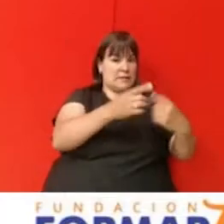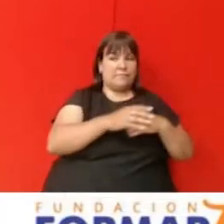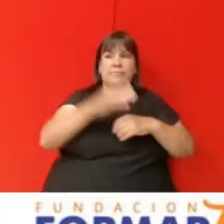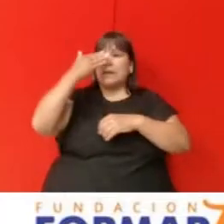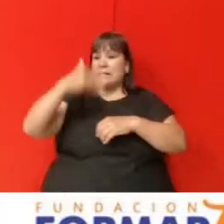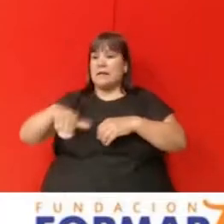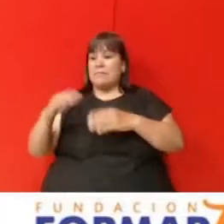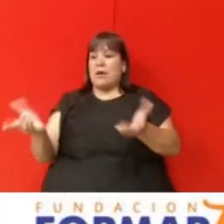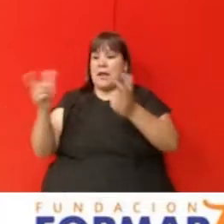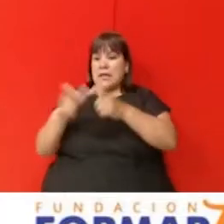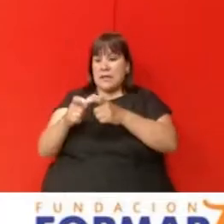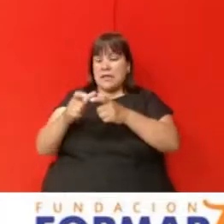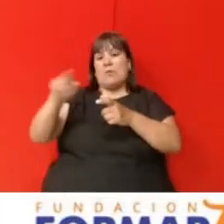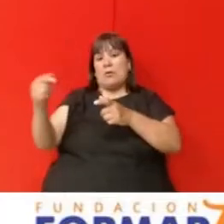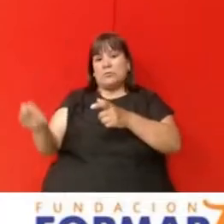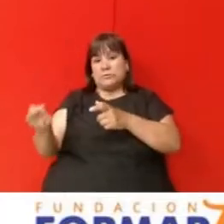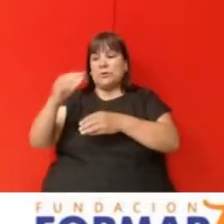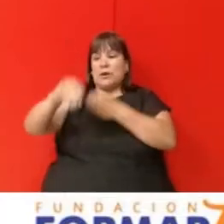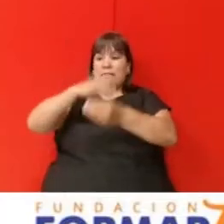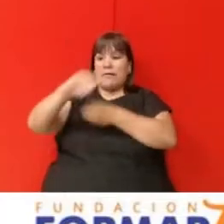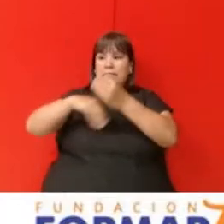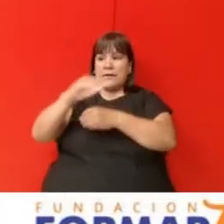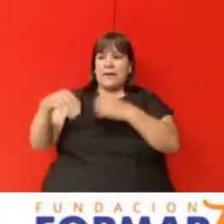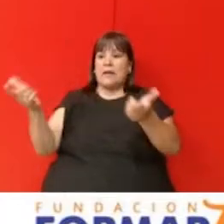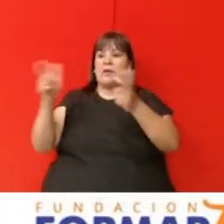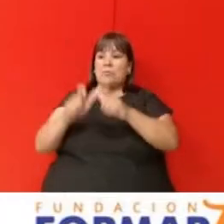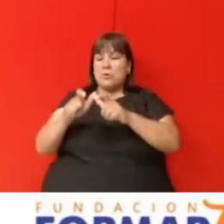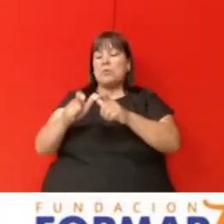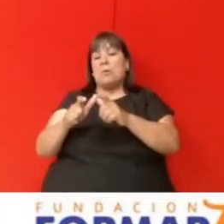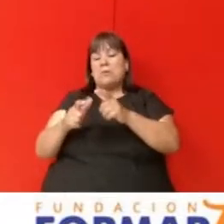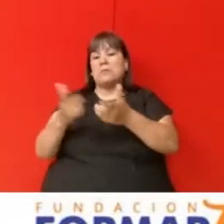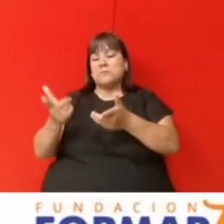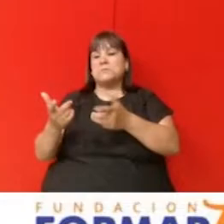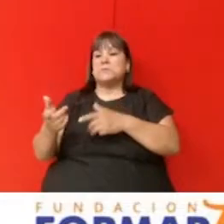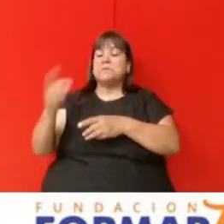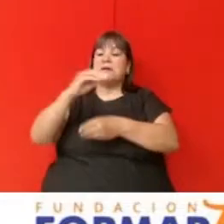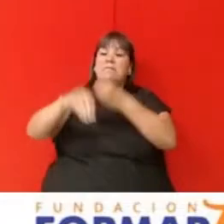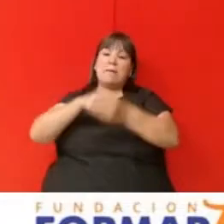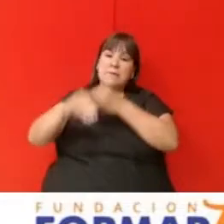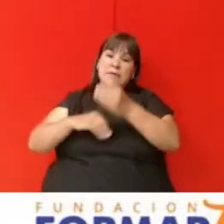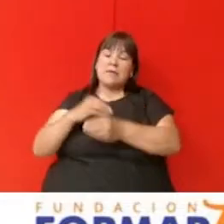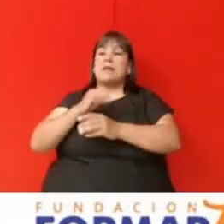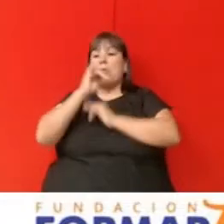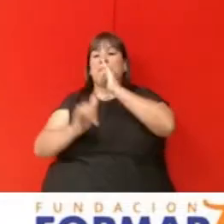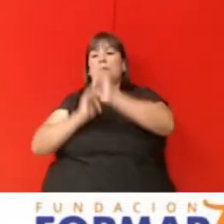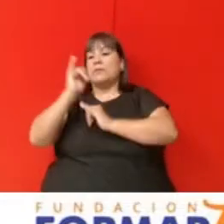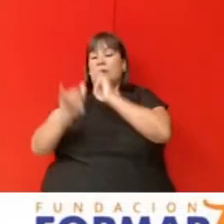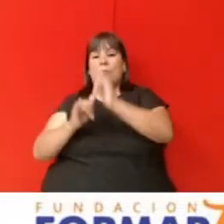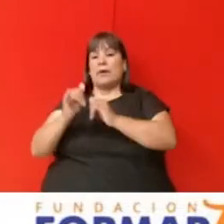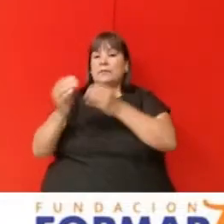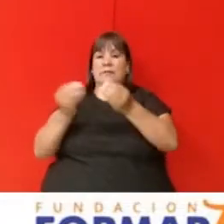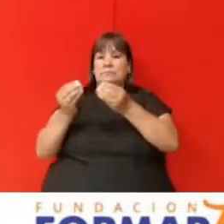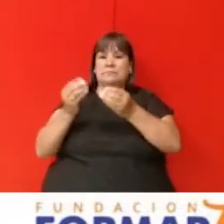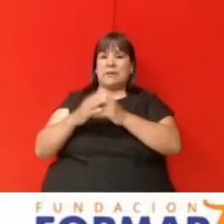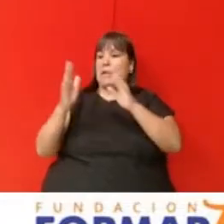reúne en la planta baja, café por medio y bueno, ahí la familia cuenta la problemática, cuál es el motivo del ingreso y por qué no se lo puede